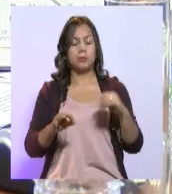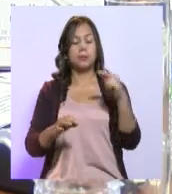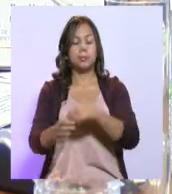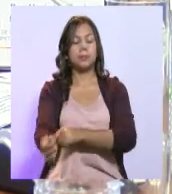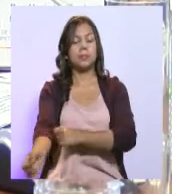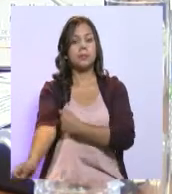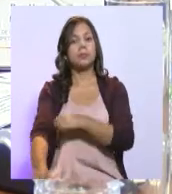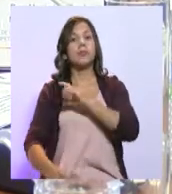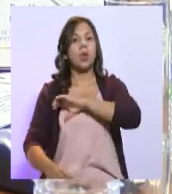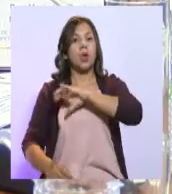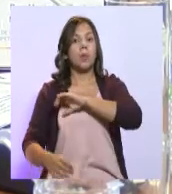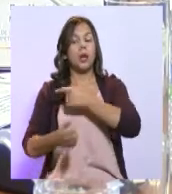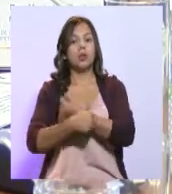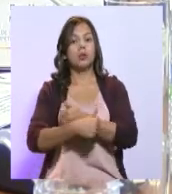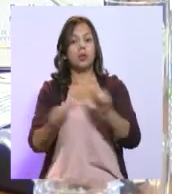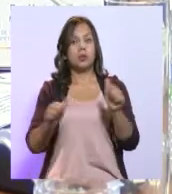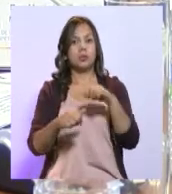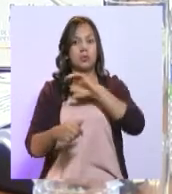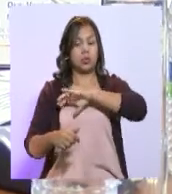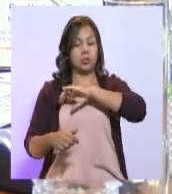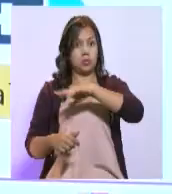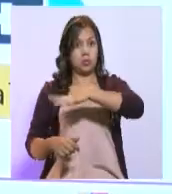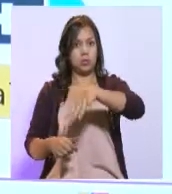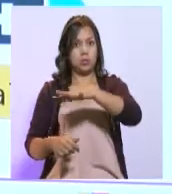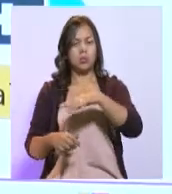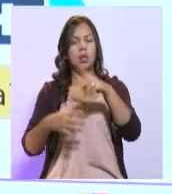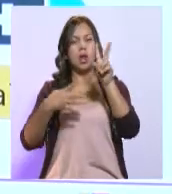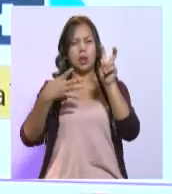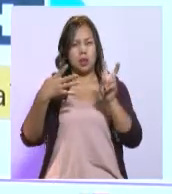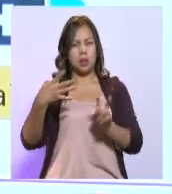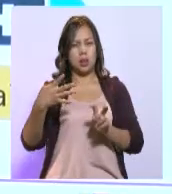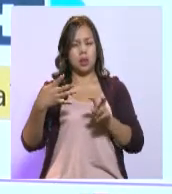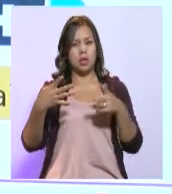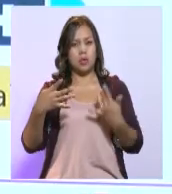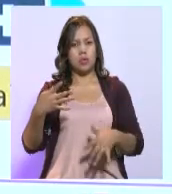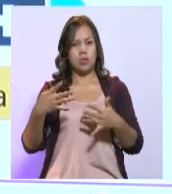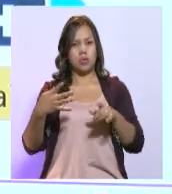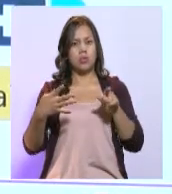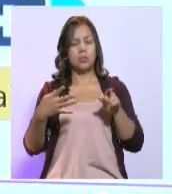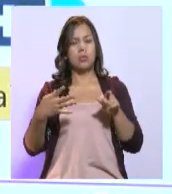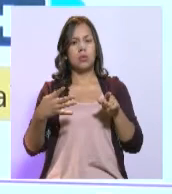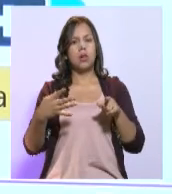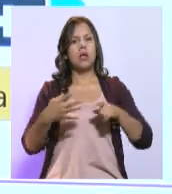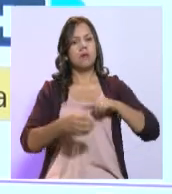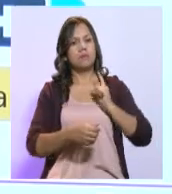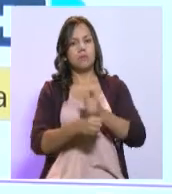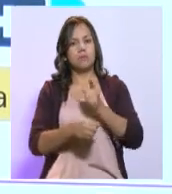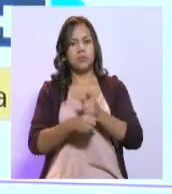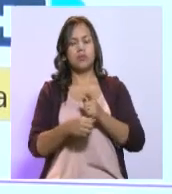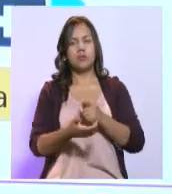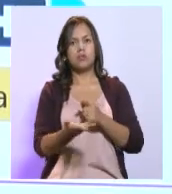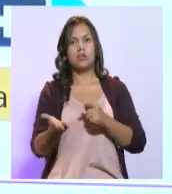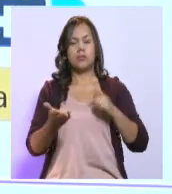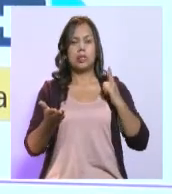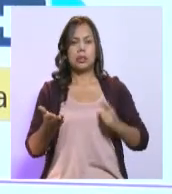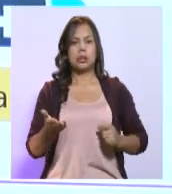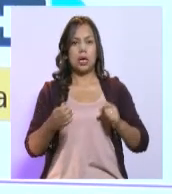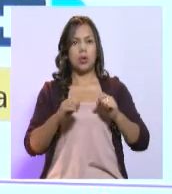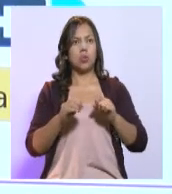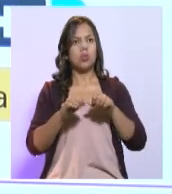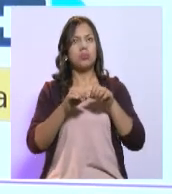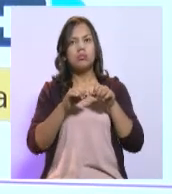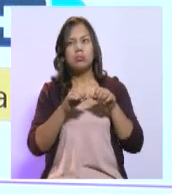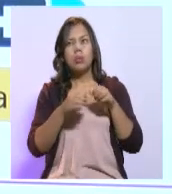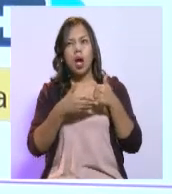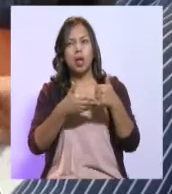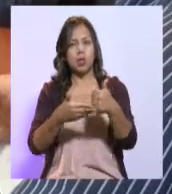para que los gobiernos autónomos municipales aborden de manera integral los determinantes que influyen en el estado de salud de la población.